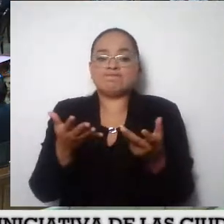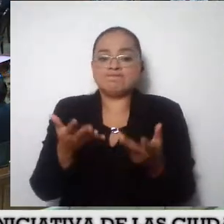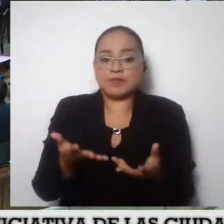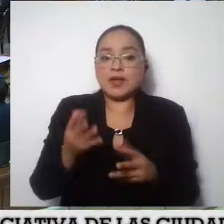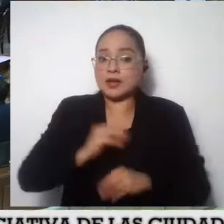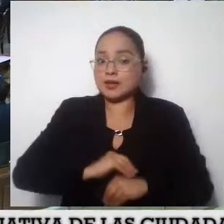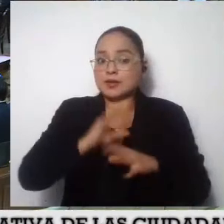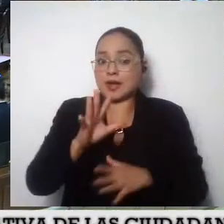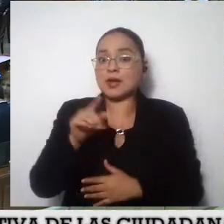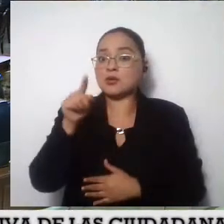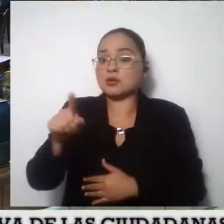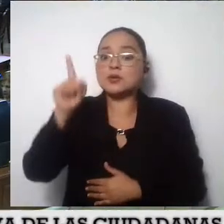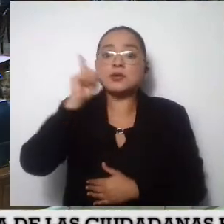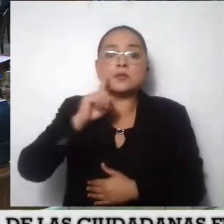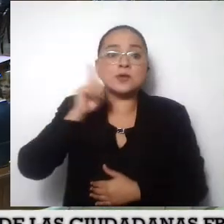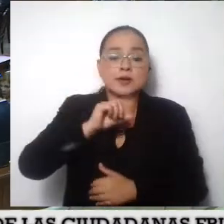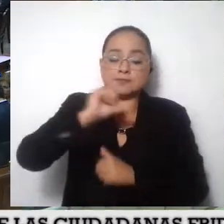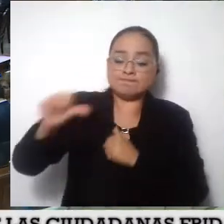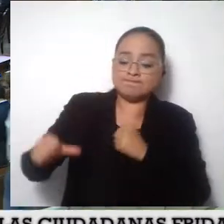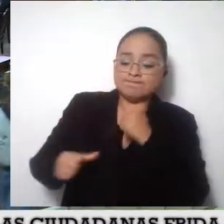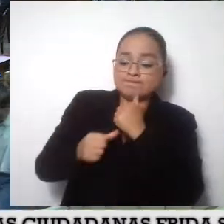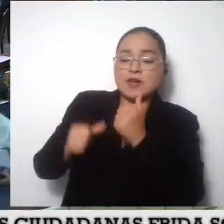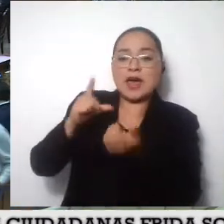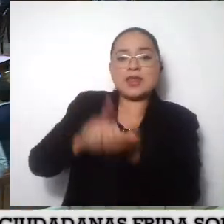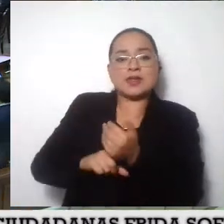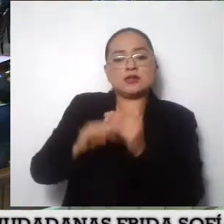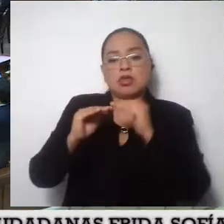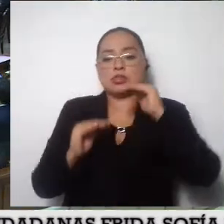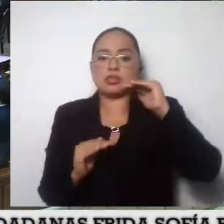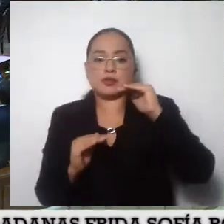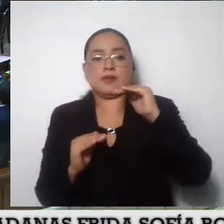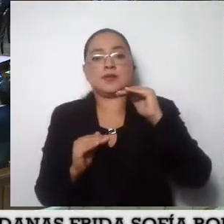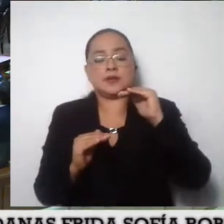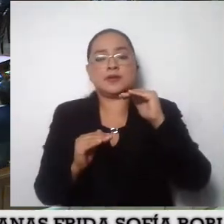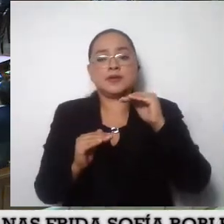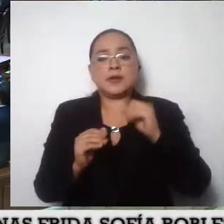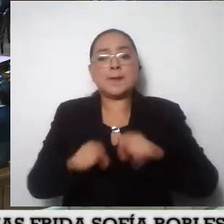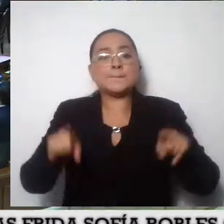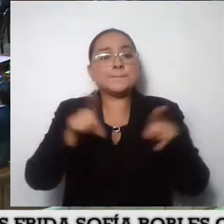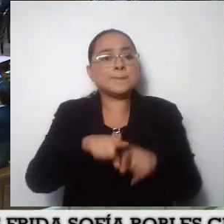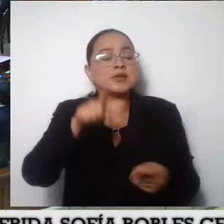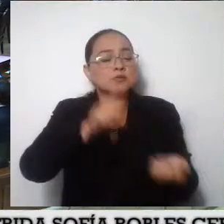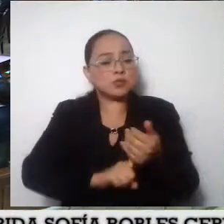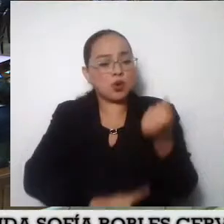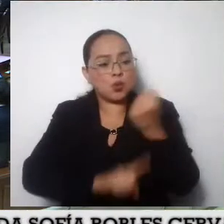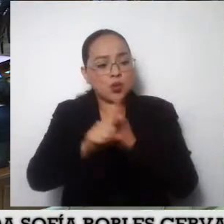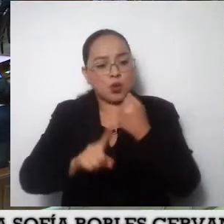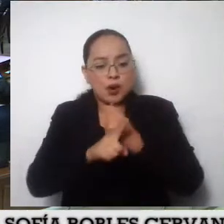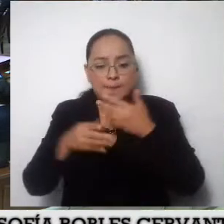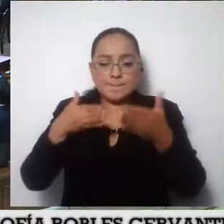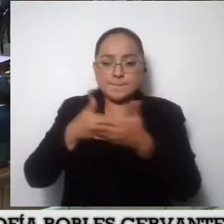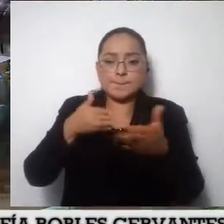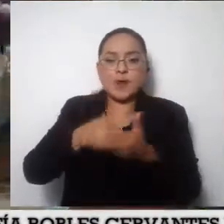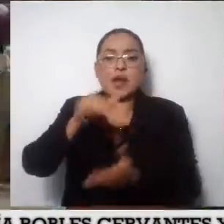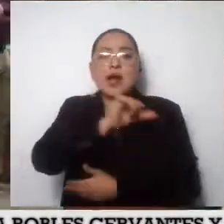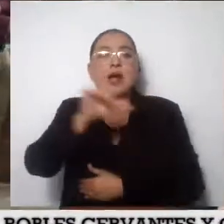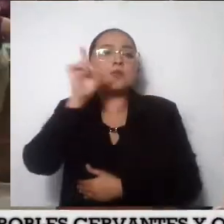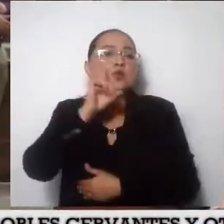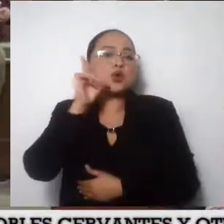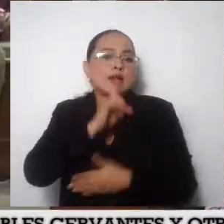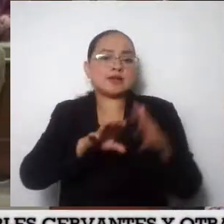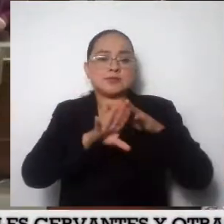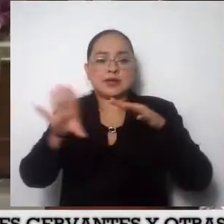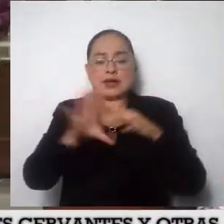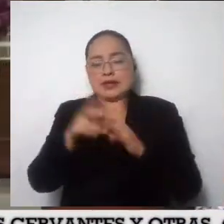sitúan a las mujeres en una situación de desigualdad. El espacio de vulnerabilidad de las mujeres migrantes es mayor, incluso